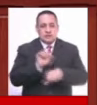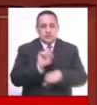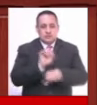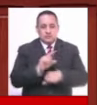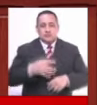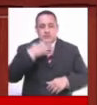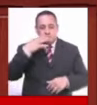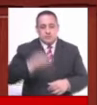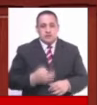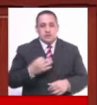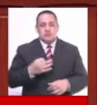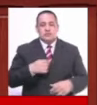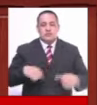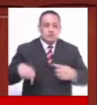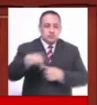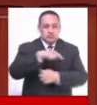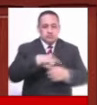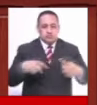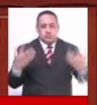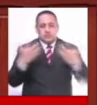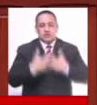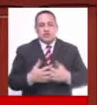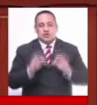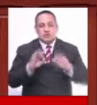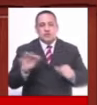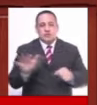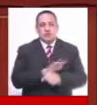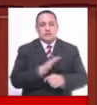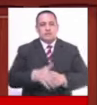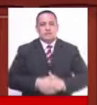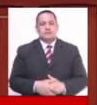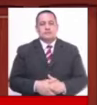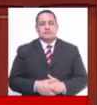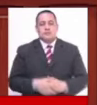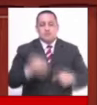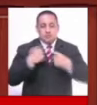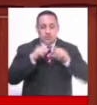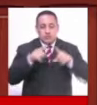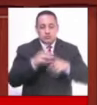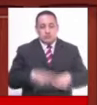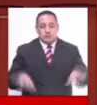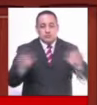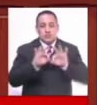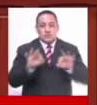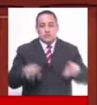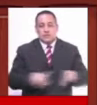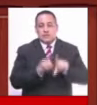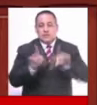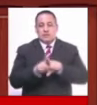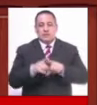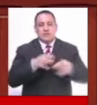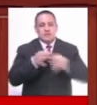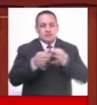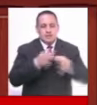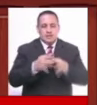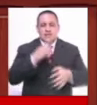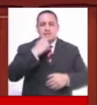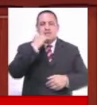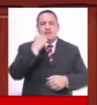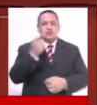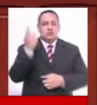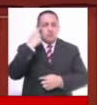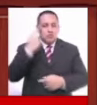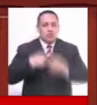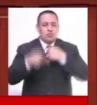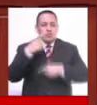realmente holística, integral, completa. Por eso es importante, creo, simplemente reivindicar, volver